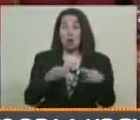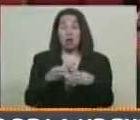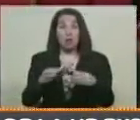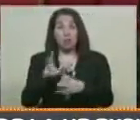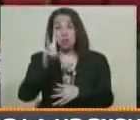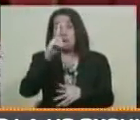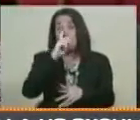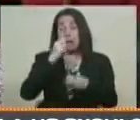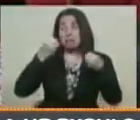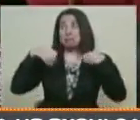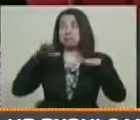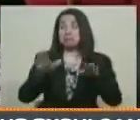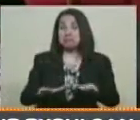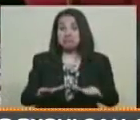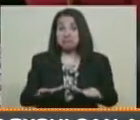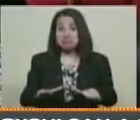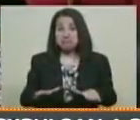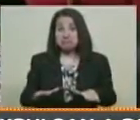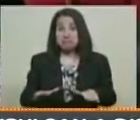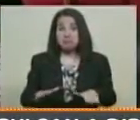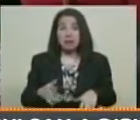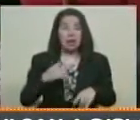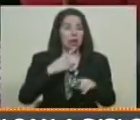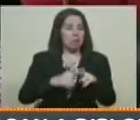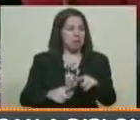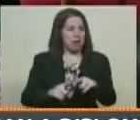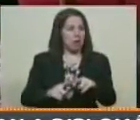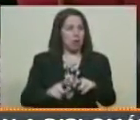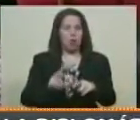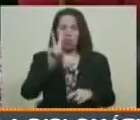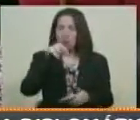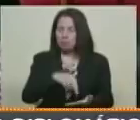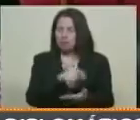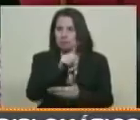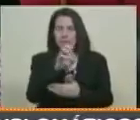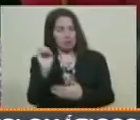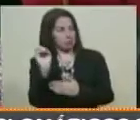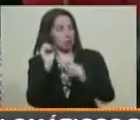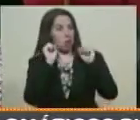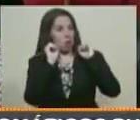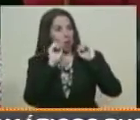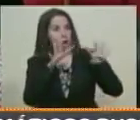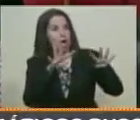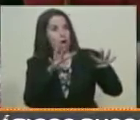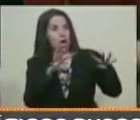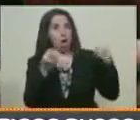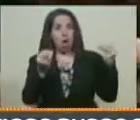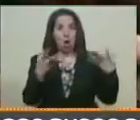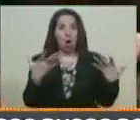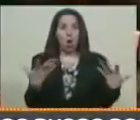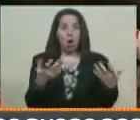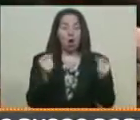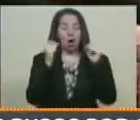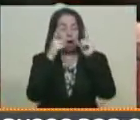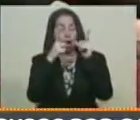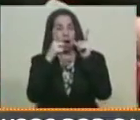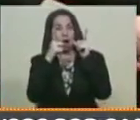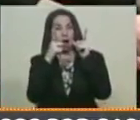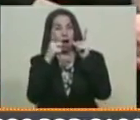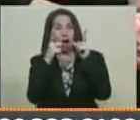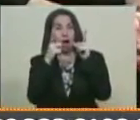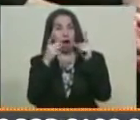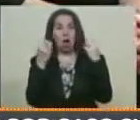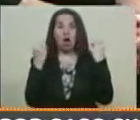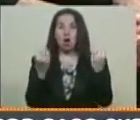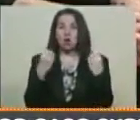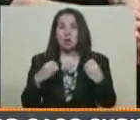2 años de ausencia fuera de los escenarios, pero en el año 2010... la agrupación Tierra Santa nuevamente sorprende a los